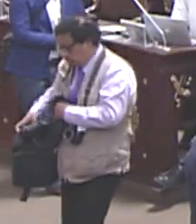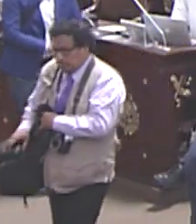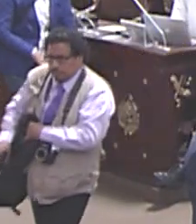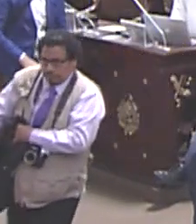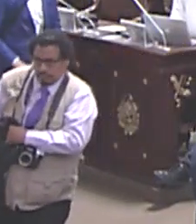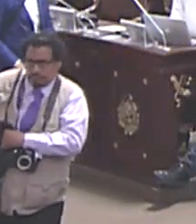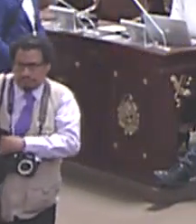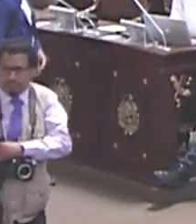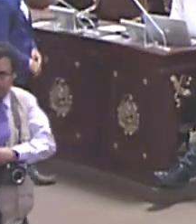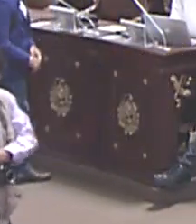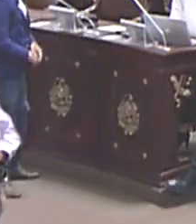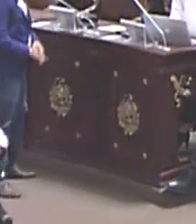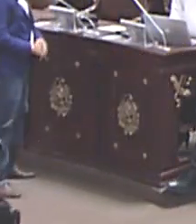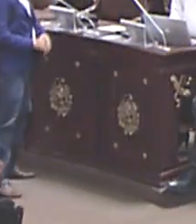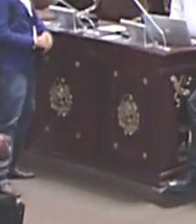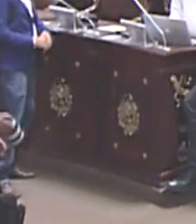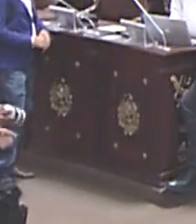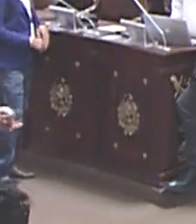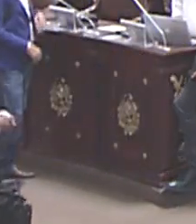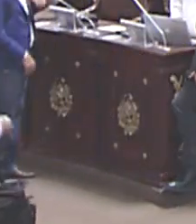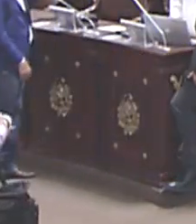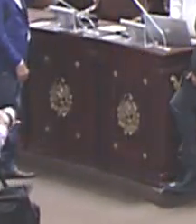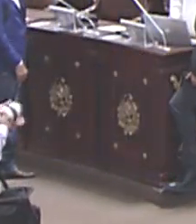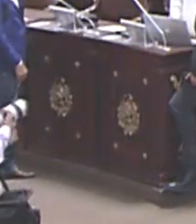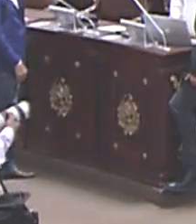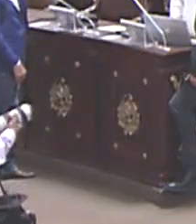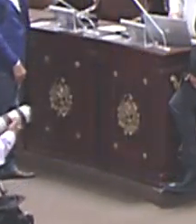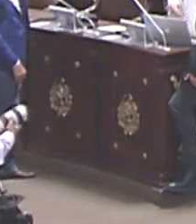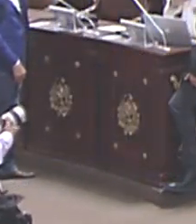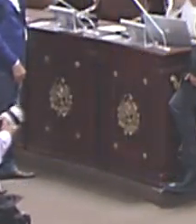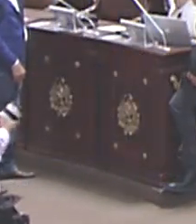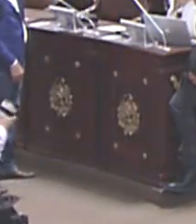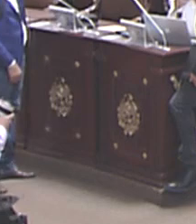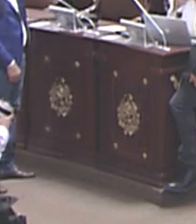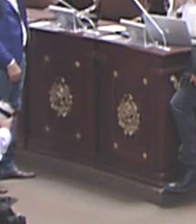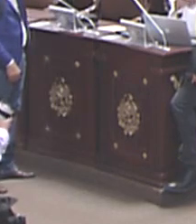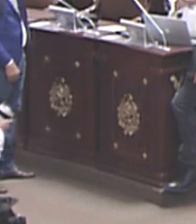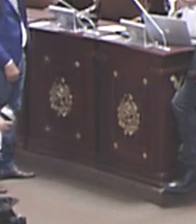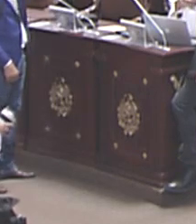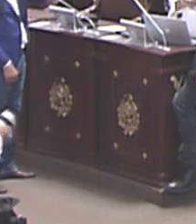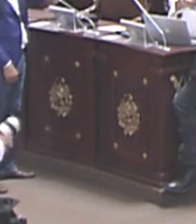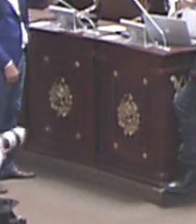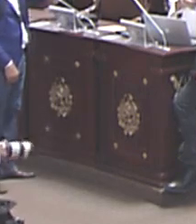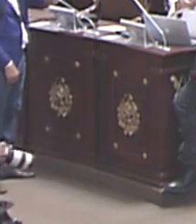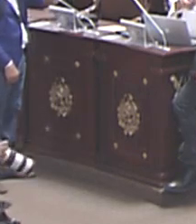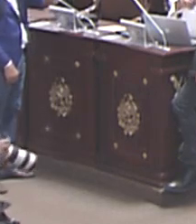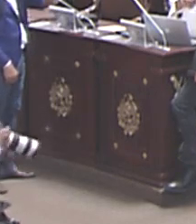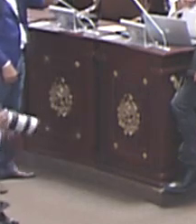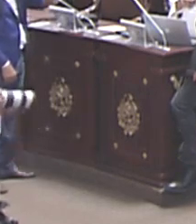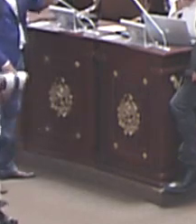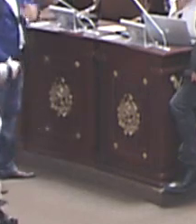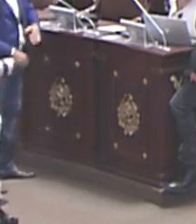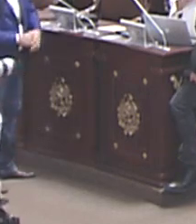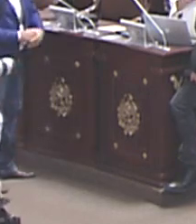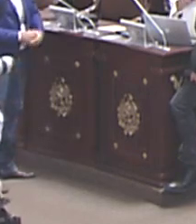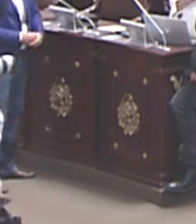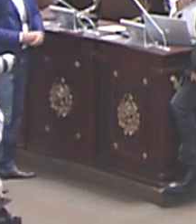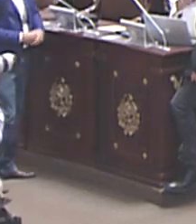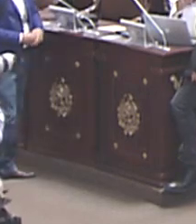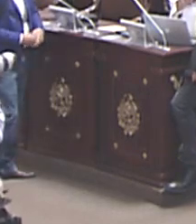La diputada Yuriri Ayala Zúñiga. En su ausencia, la diputada María Lourdes